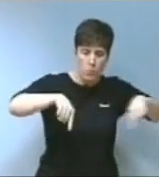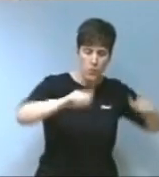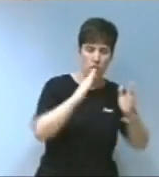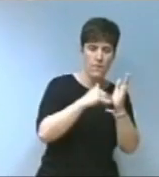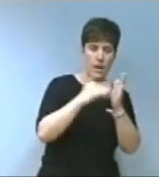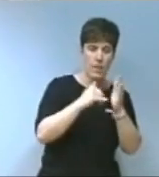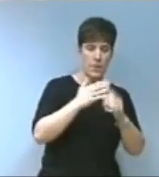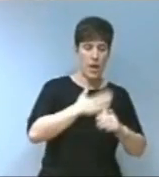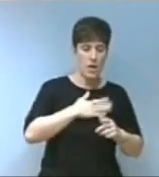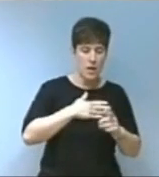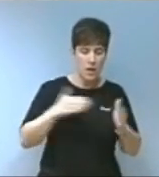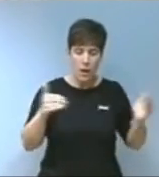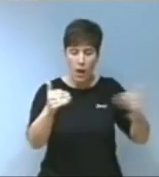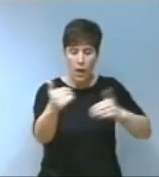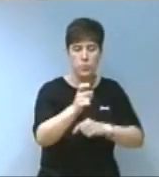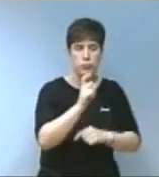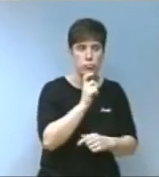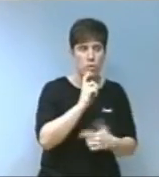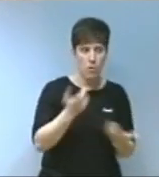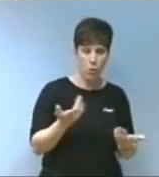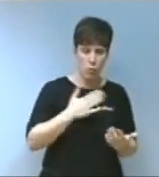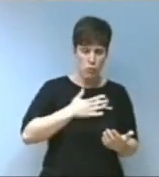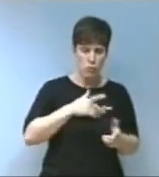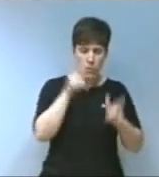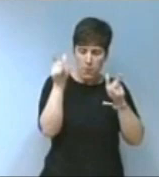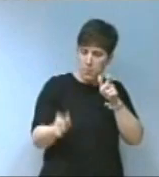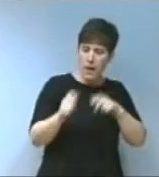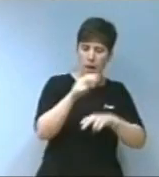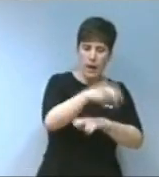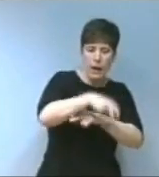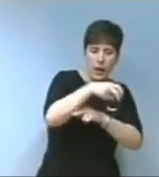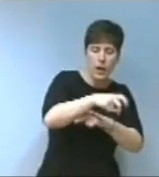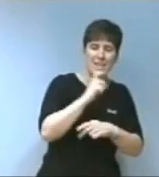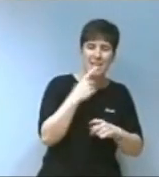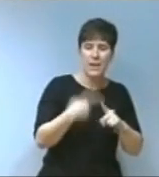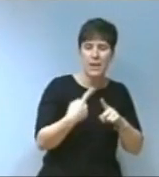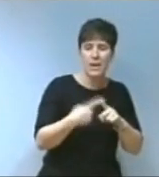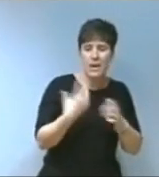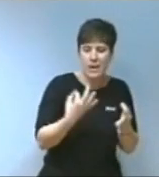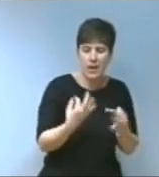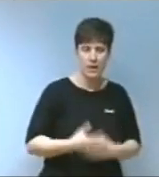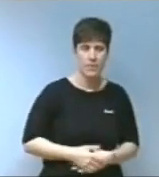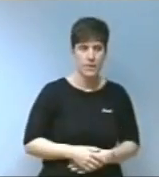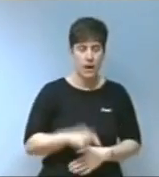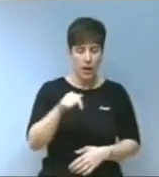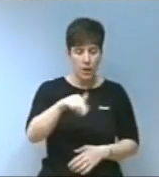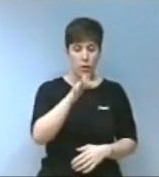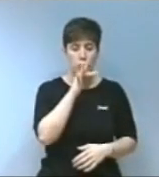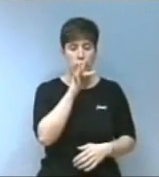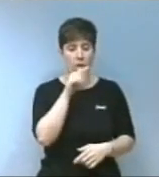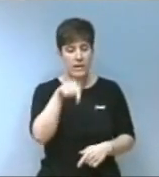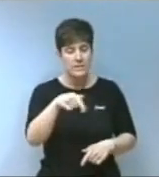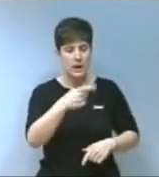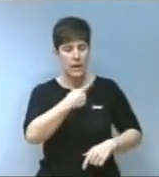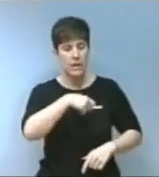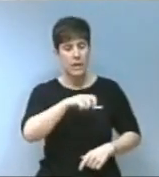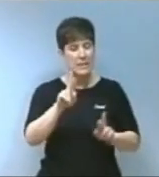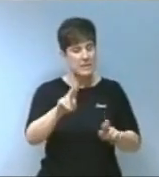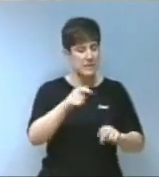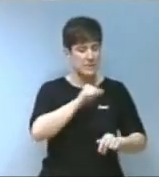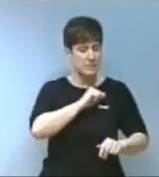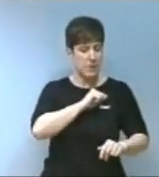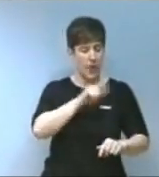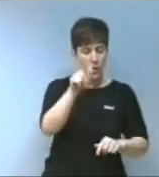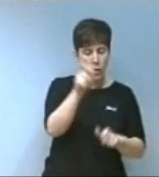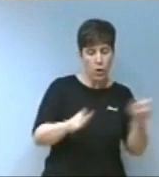nuestros agricultores? A los catalanes les han firmado ayudas por Gloria y por Dana. Aquí todavía están esperando 2/3 de las ayudas que